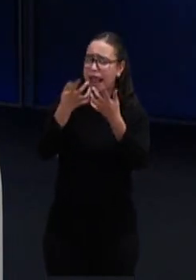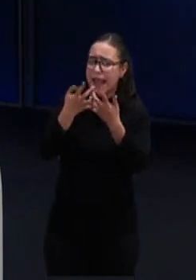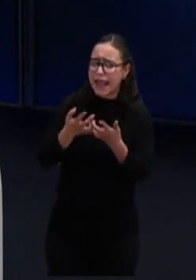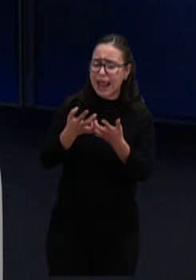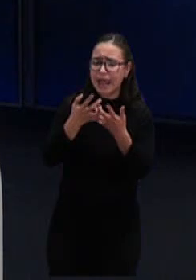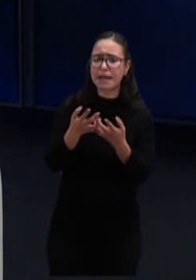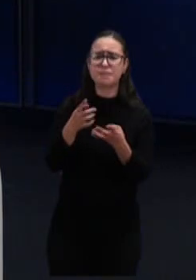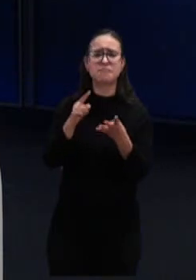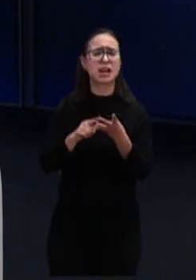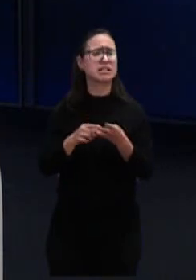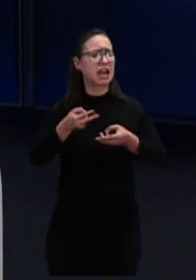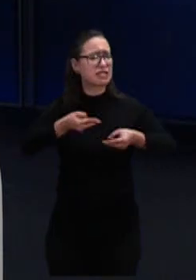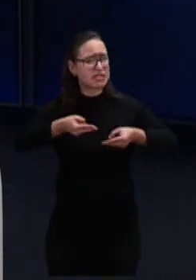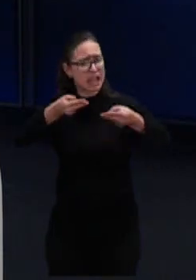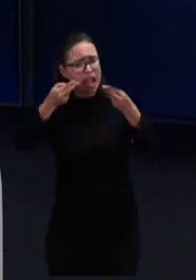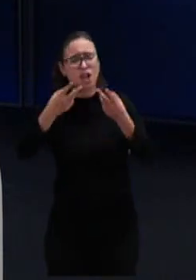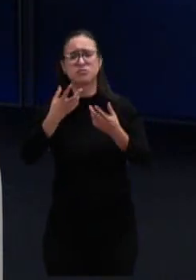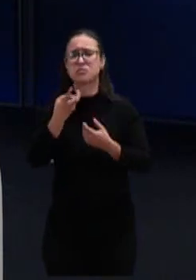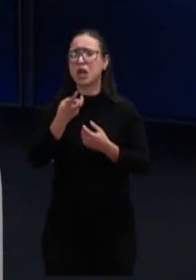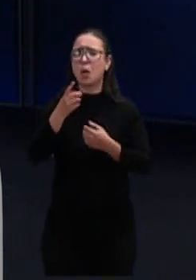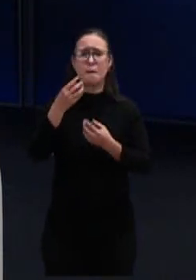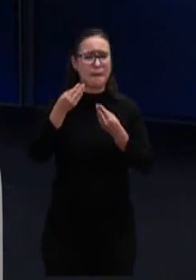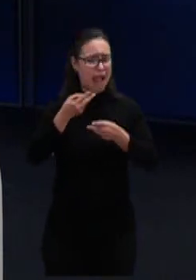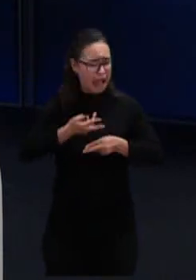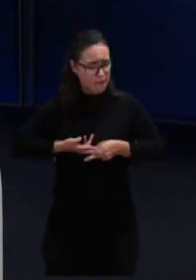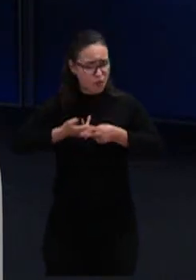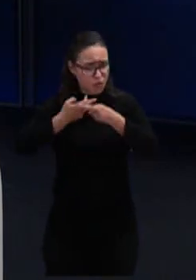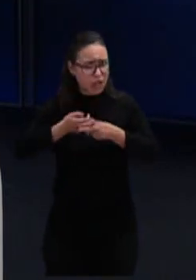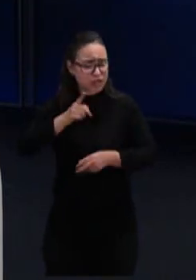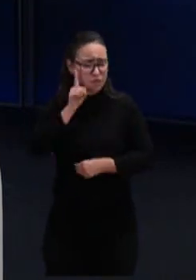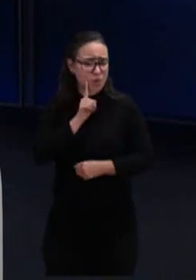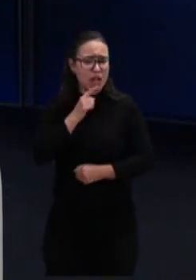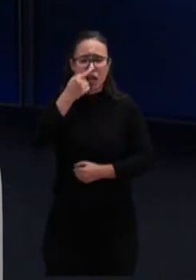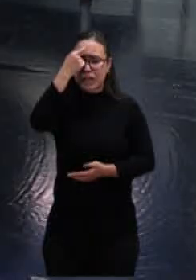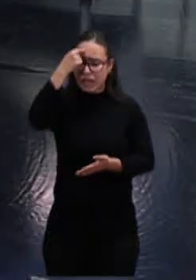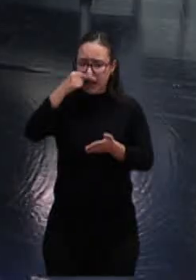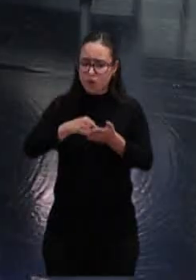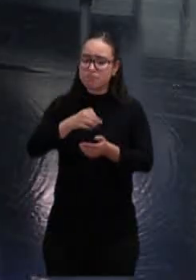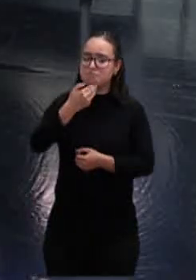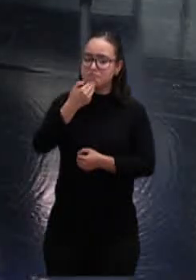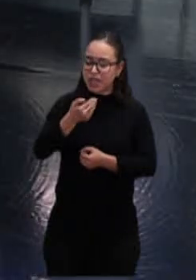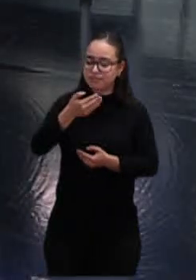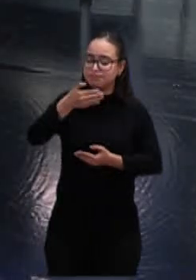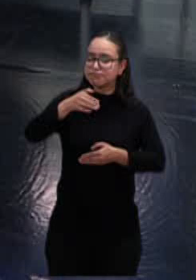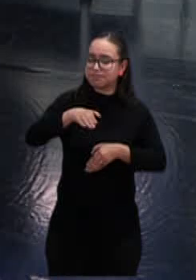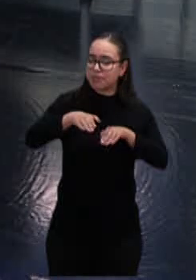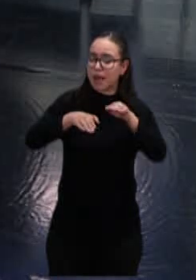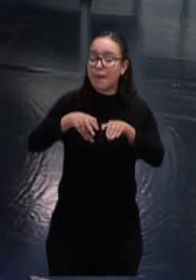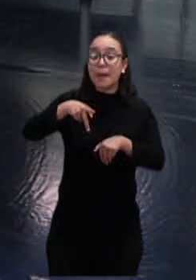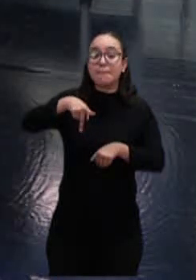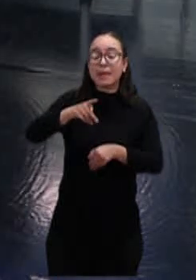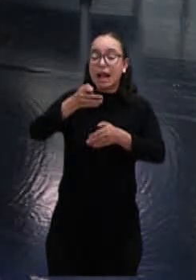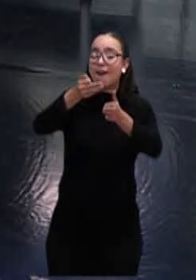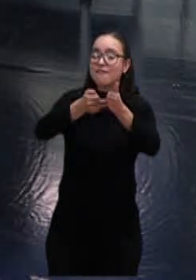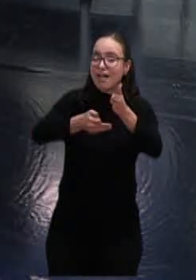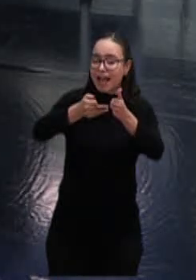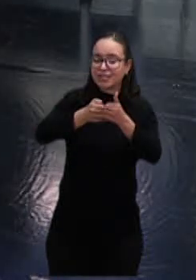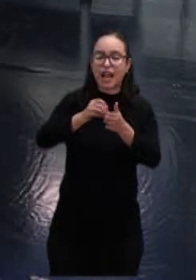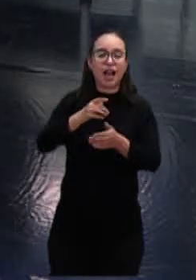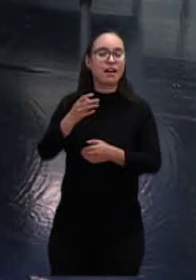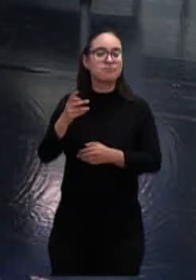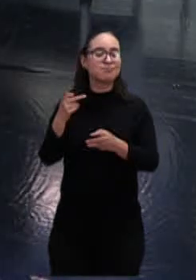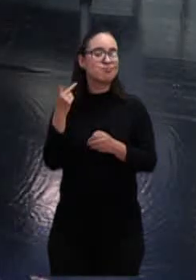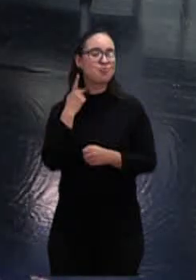emprendedurismo muchas mujeres emprendedoras entonces creo que vamos avanzando pero también nos falta mucho es ir aparejado las políticas